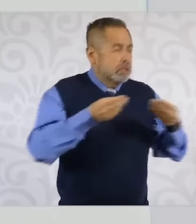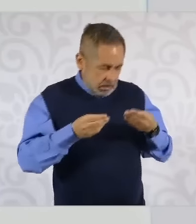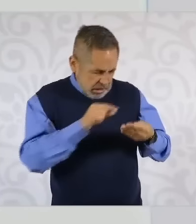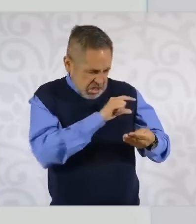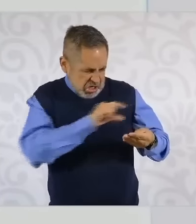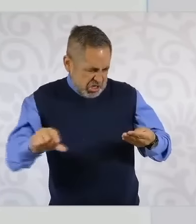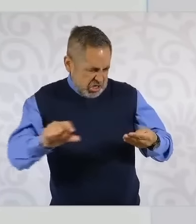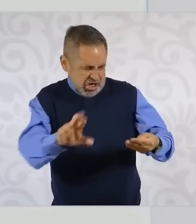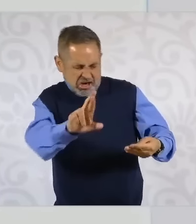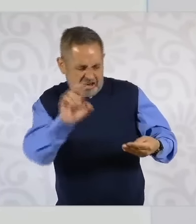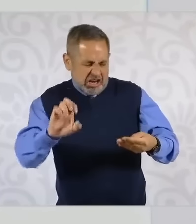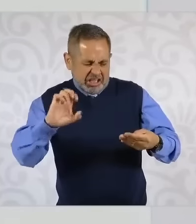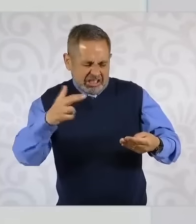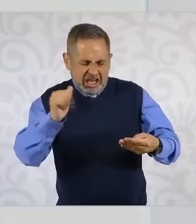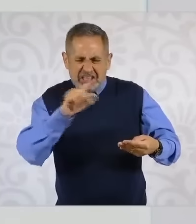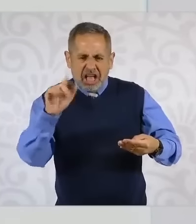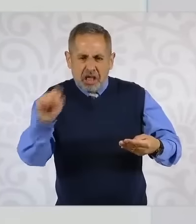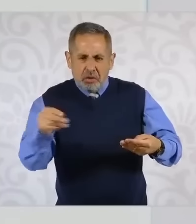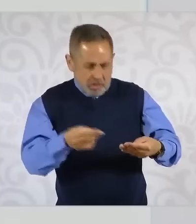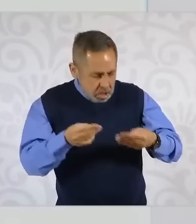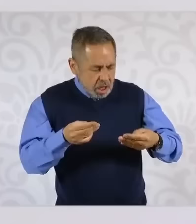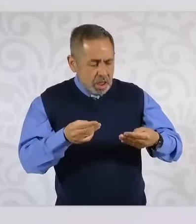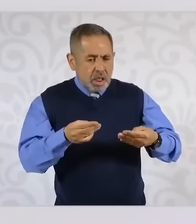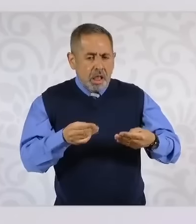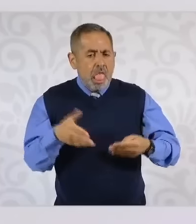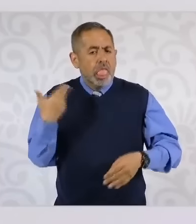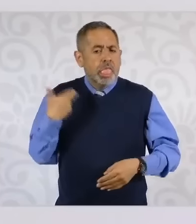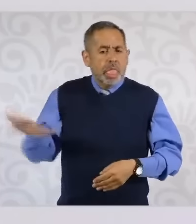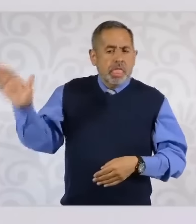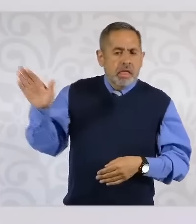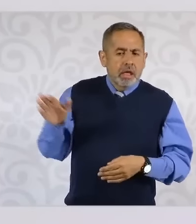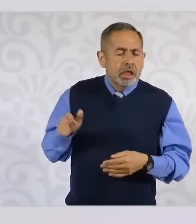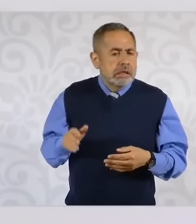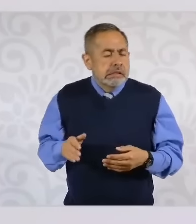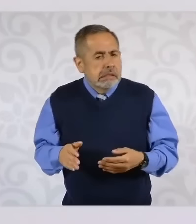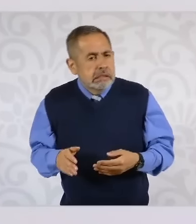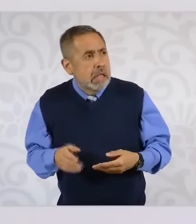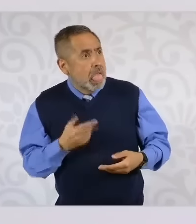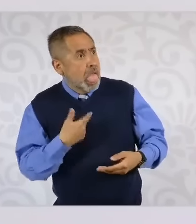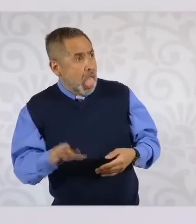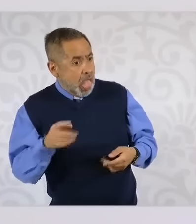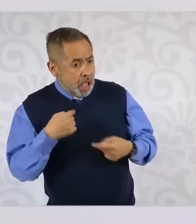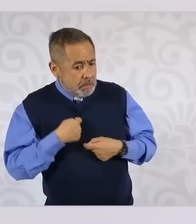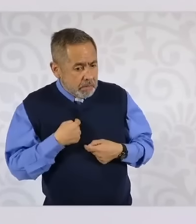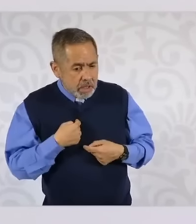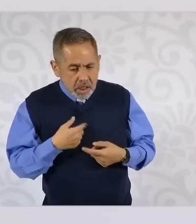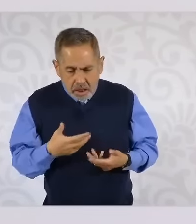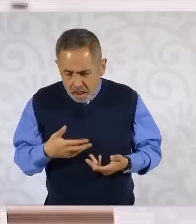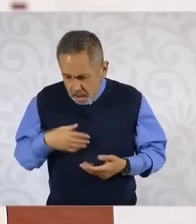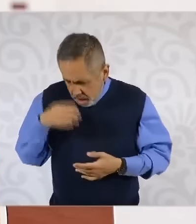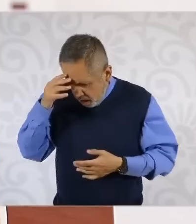el propio gobierno, pues ¿cuál es la perspectiva y esperanza de vida hacia adelante?